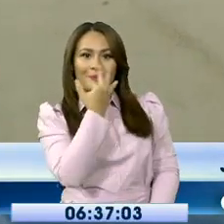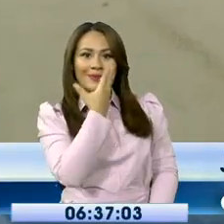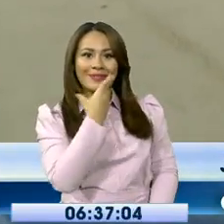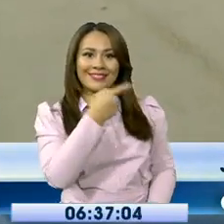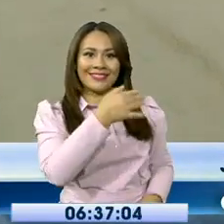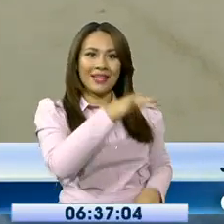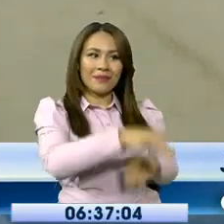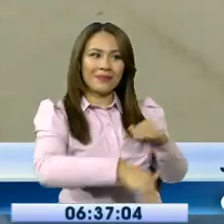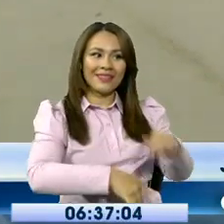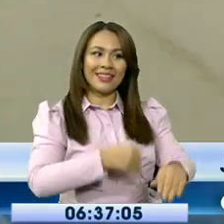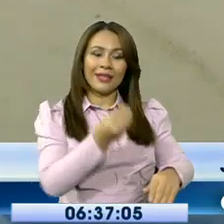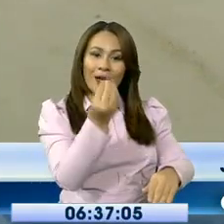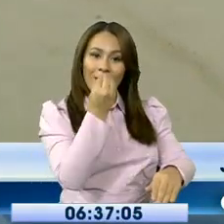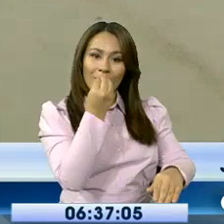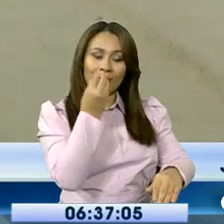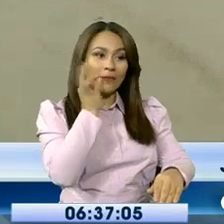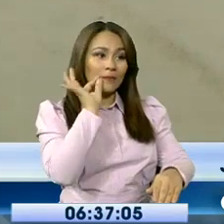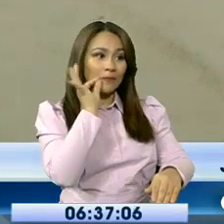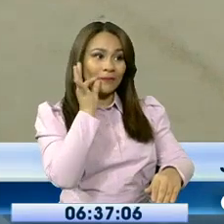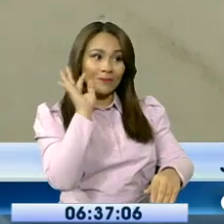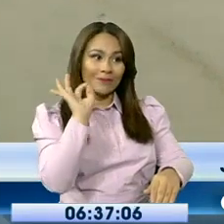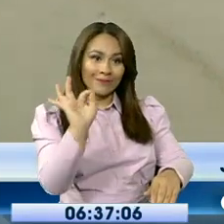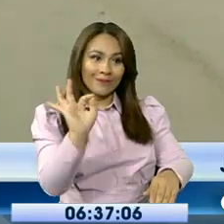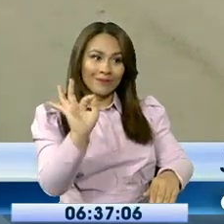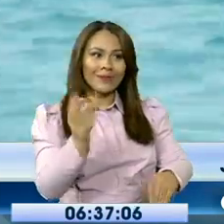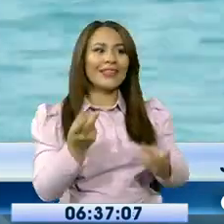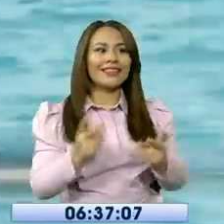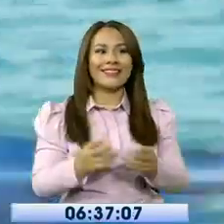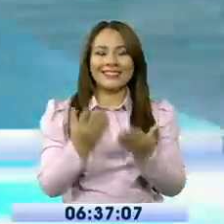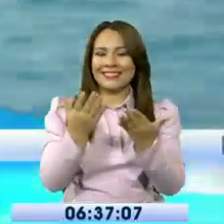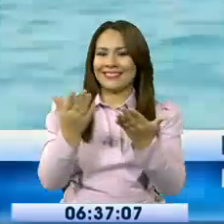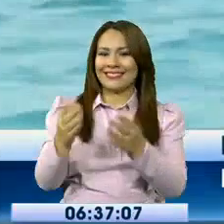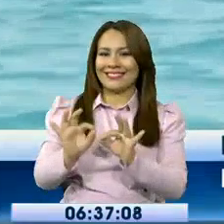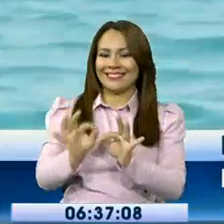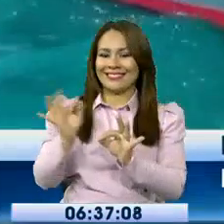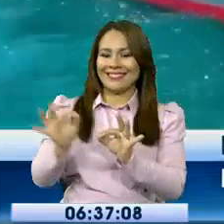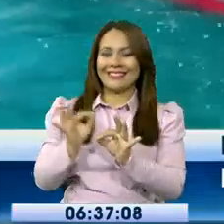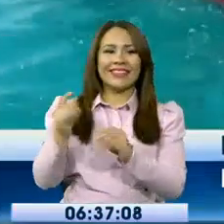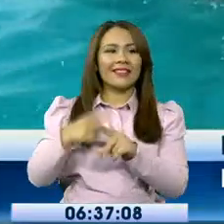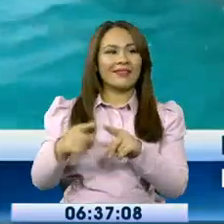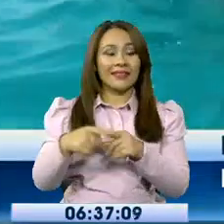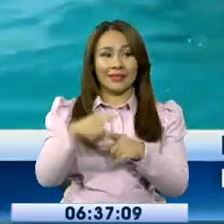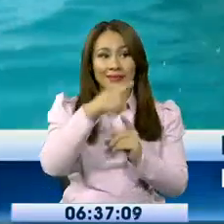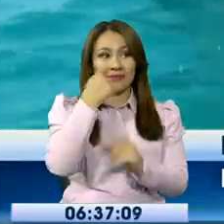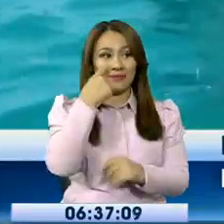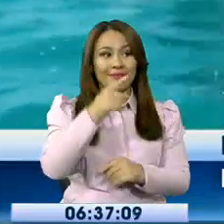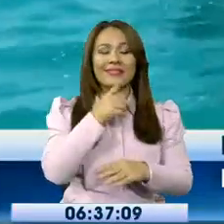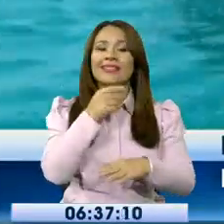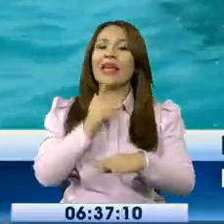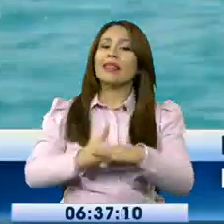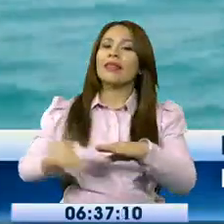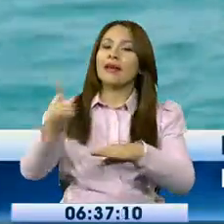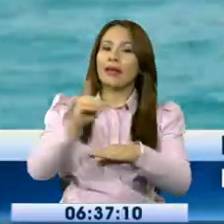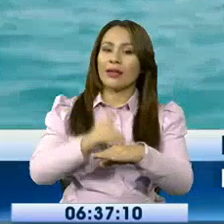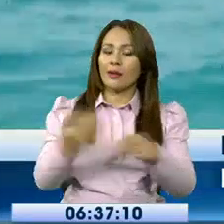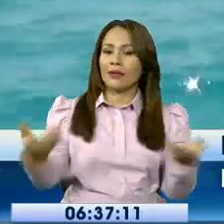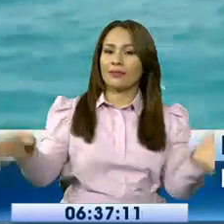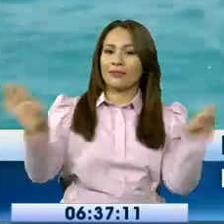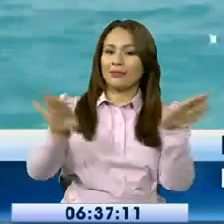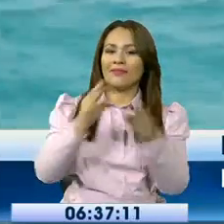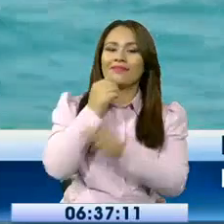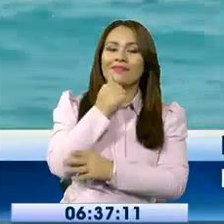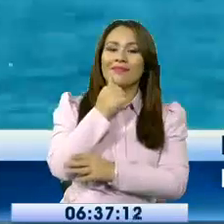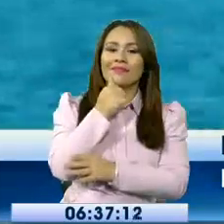ofrece buena comida y también buenas artesanías. En torno a la seguridad, la Dirección de Espacios Acuáticos de Manabí desplegó más de 80